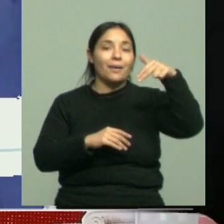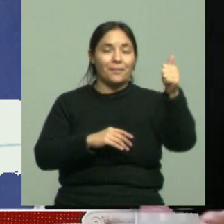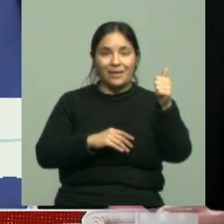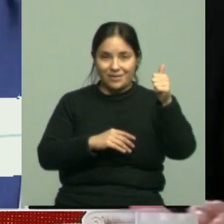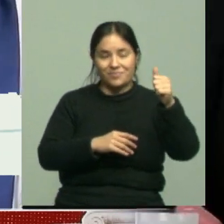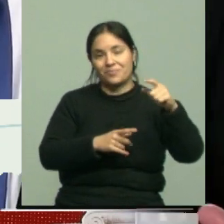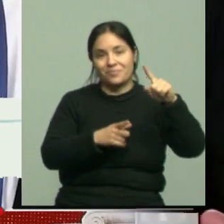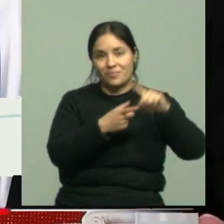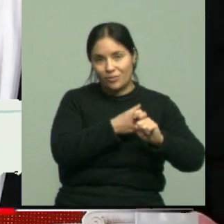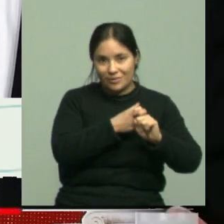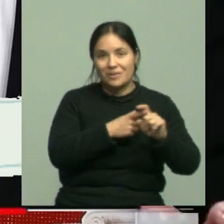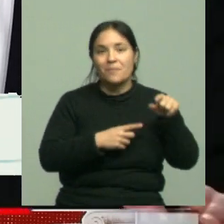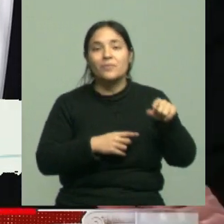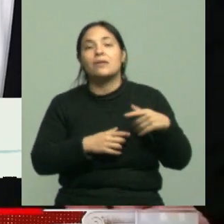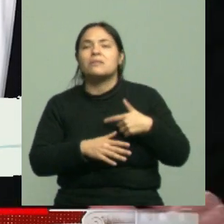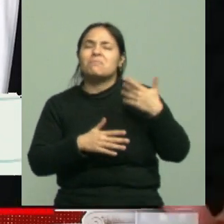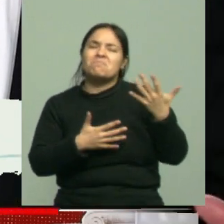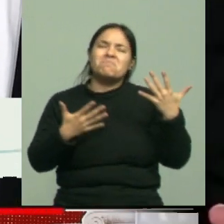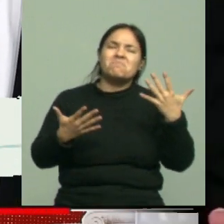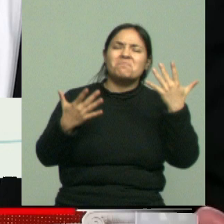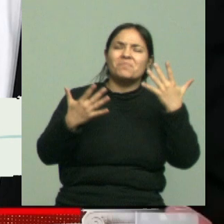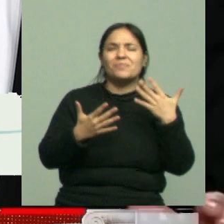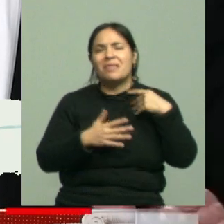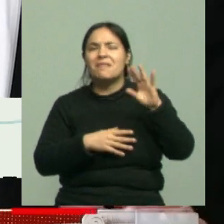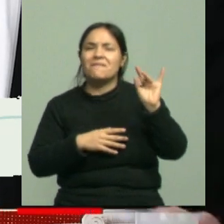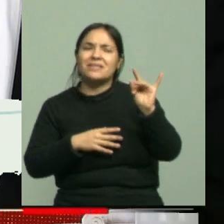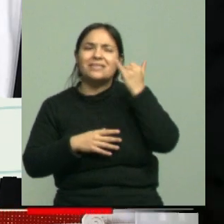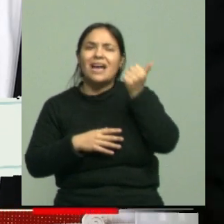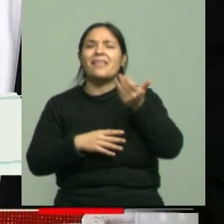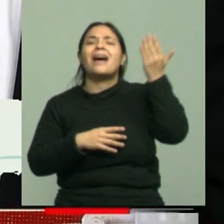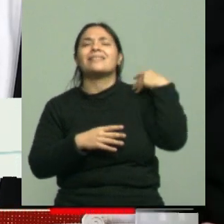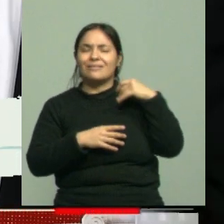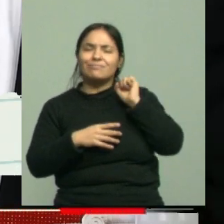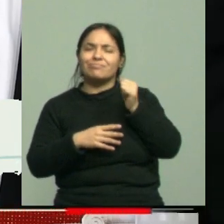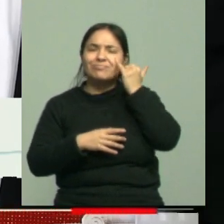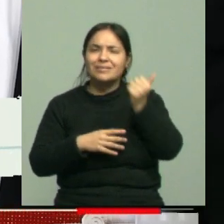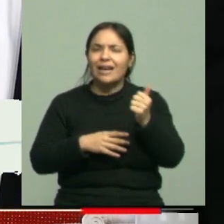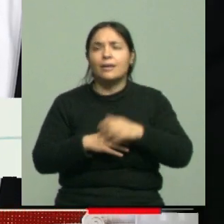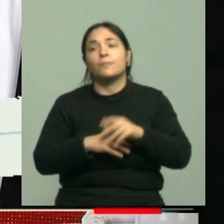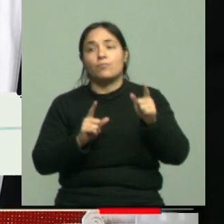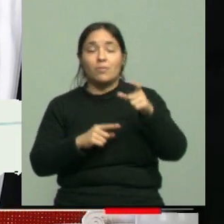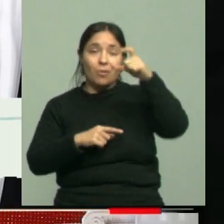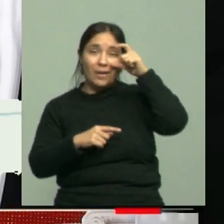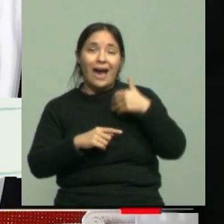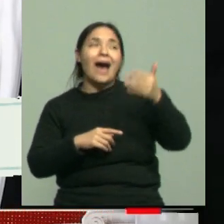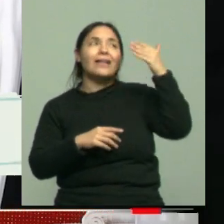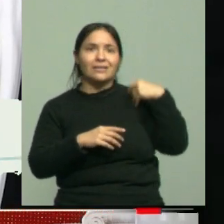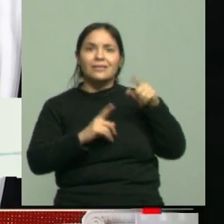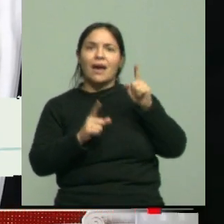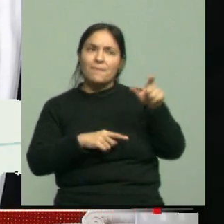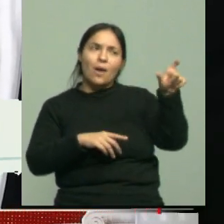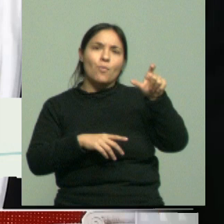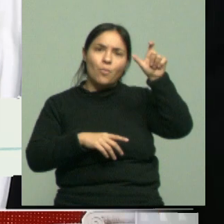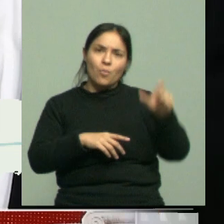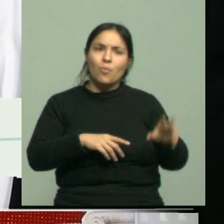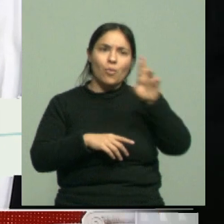pero poco probable, porque ya se la ha sondeado en otras ocasiones. En su momento, cuando Biden fue candidato, previamente se la sondeó a ella para que